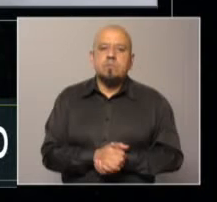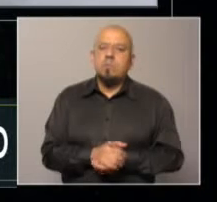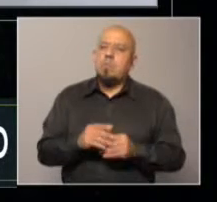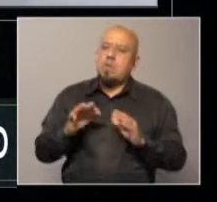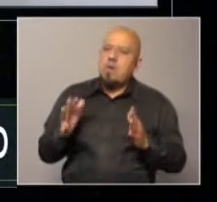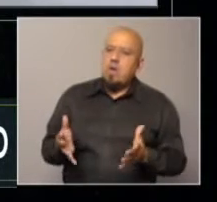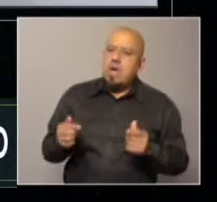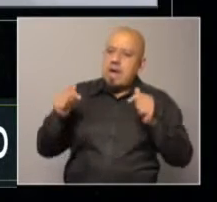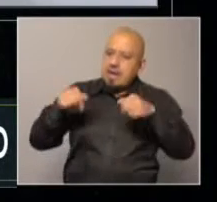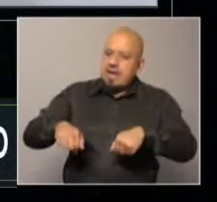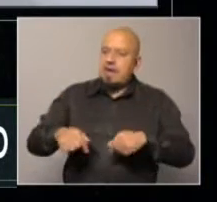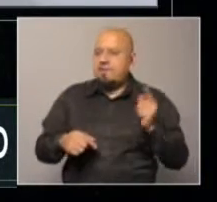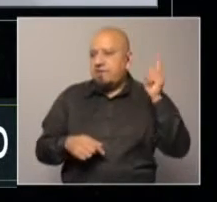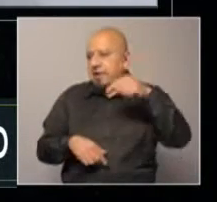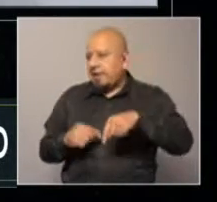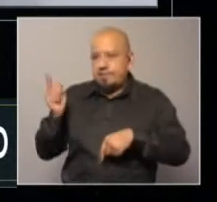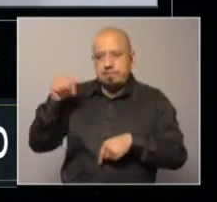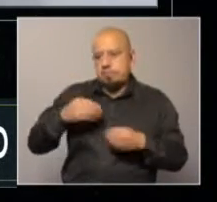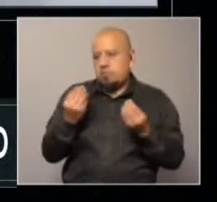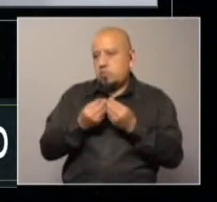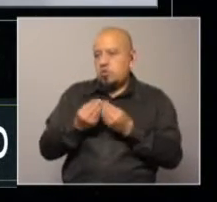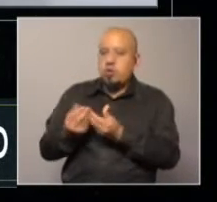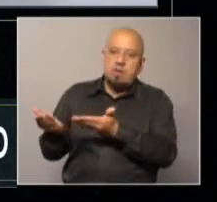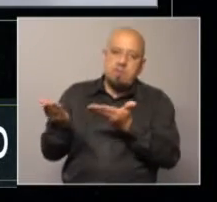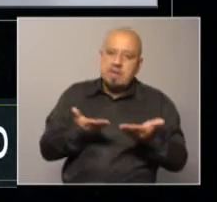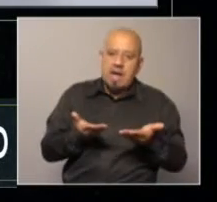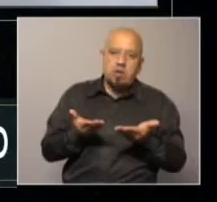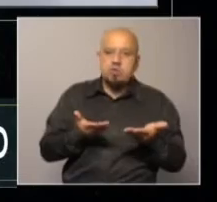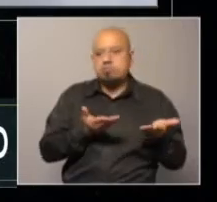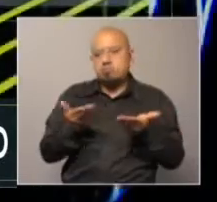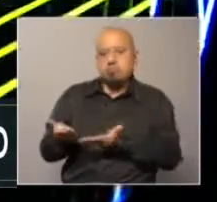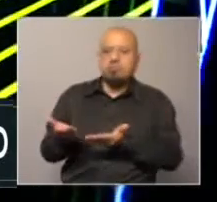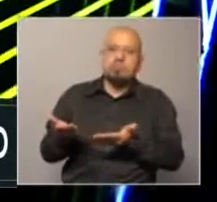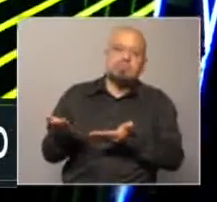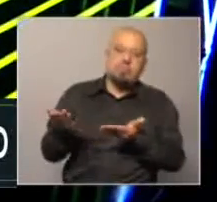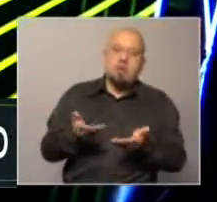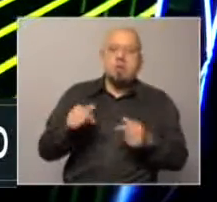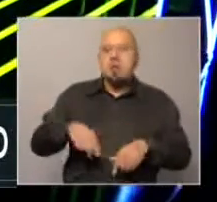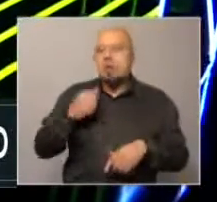Todos los que vienen acá, como ustedes, ¿tá? Catedráticos, sociólogos, psicólogos, no sé,